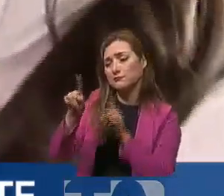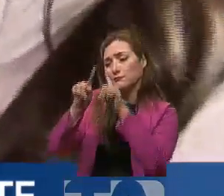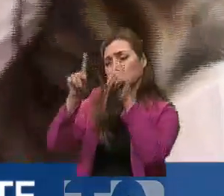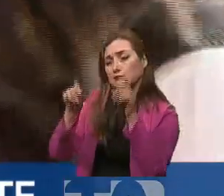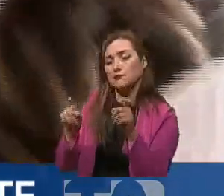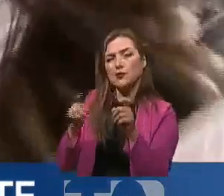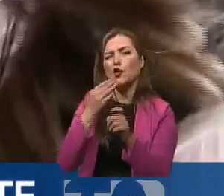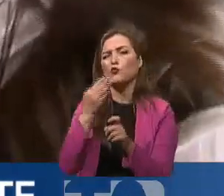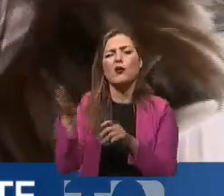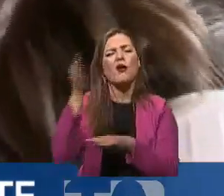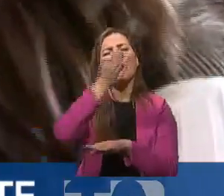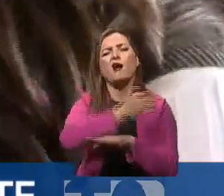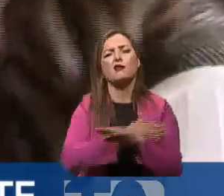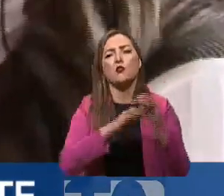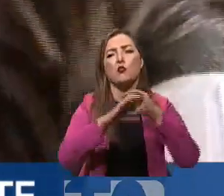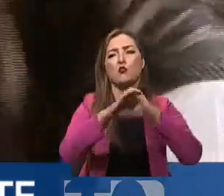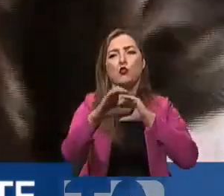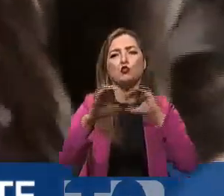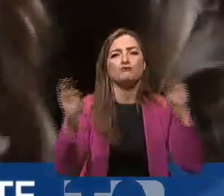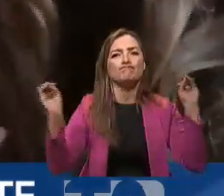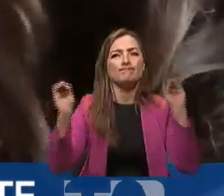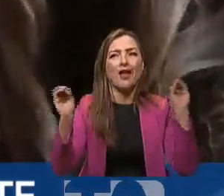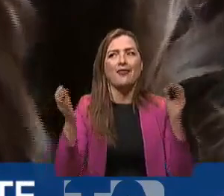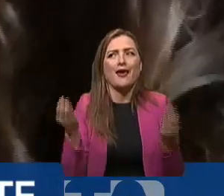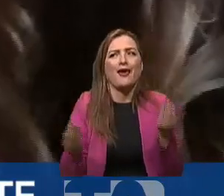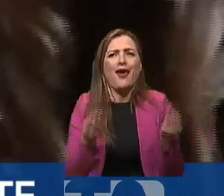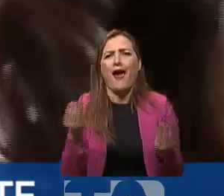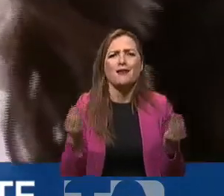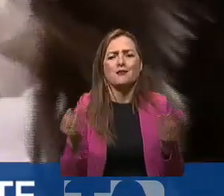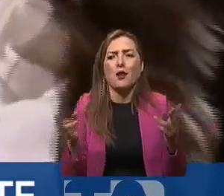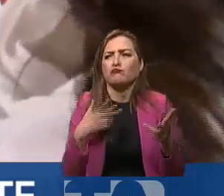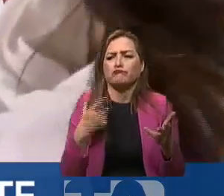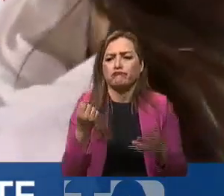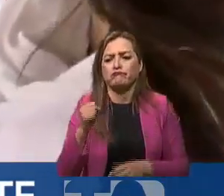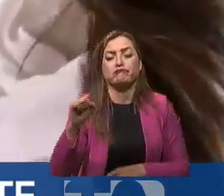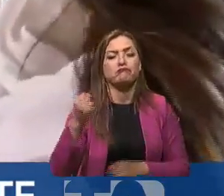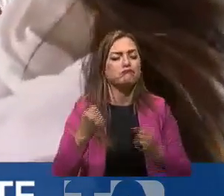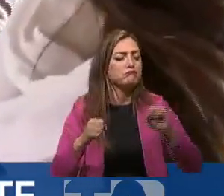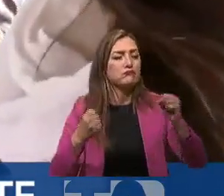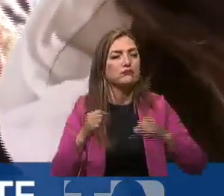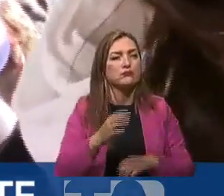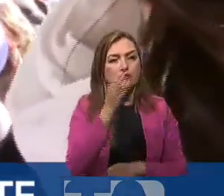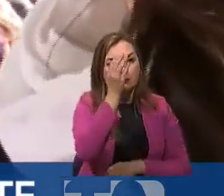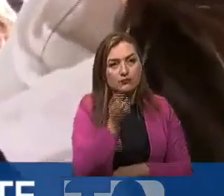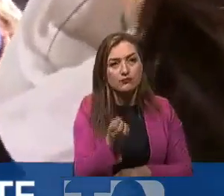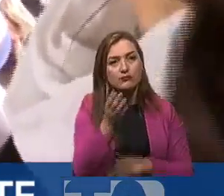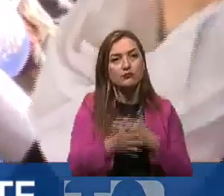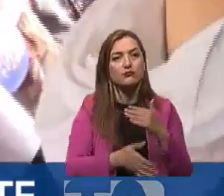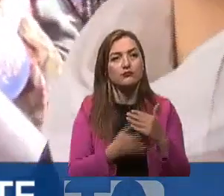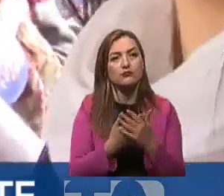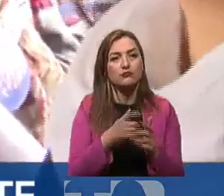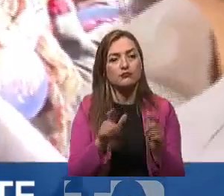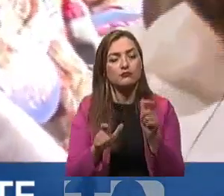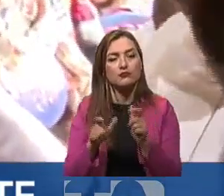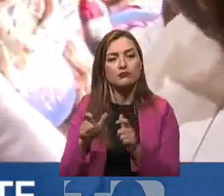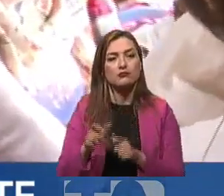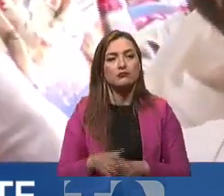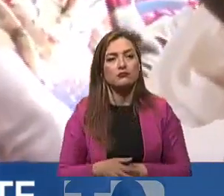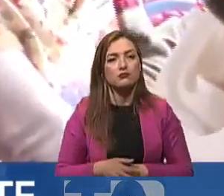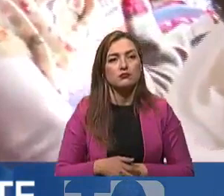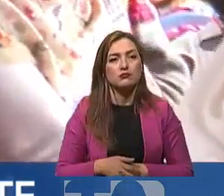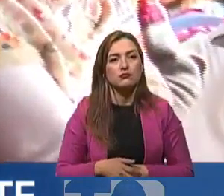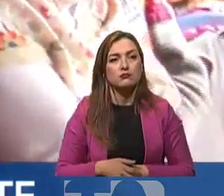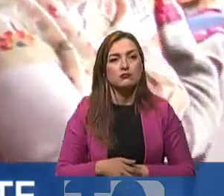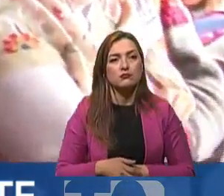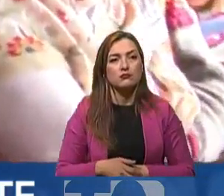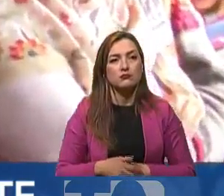se transportaban antes de tener ya este servicio de transporte público? Buenos días con toda la ciudadanía. Para nosotros el